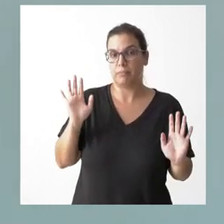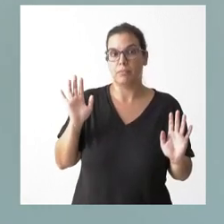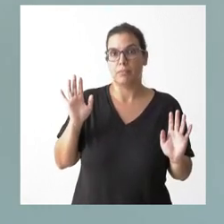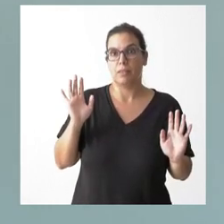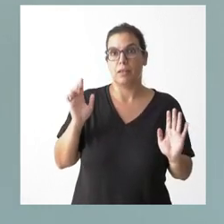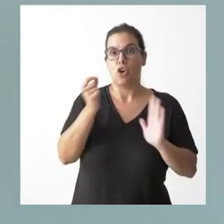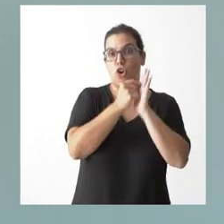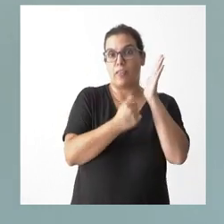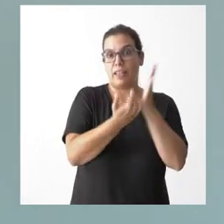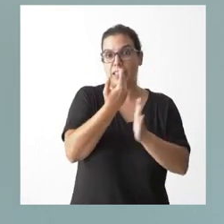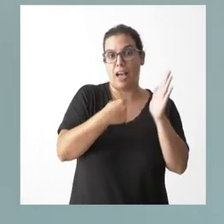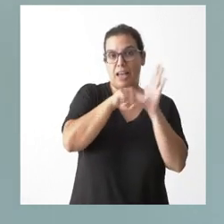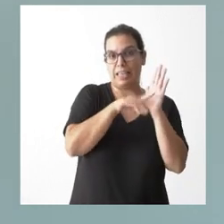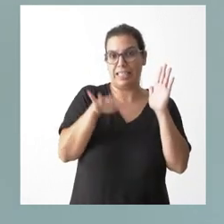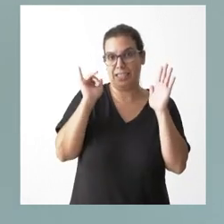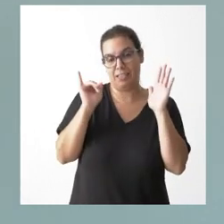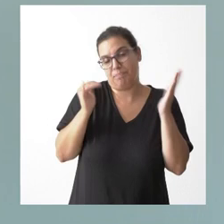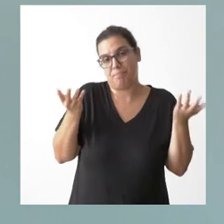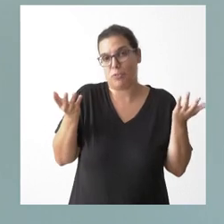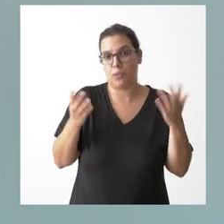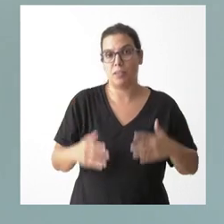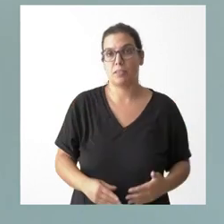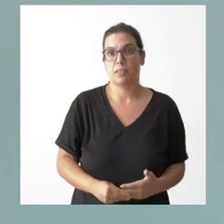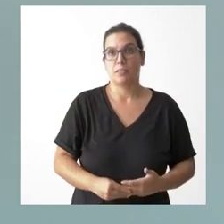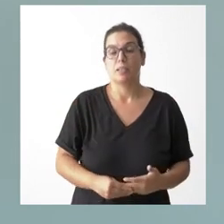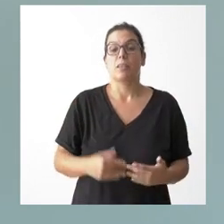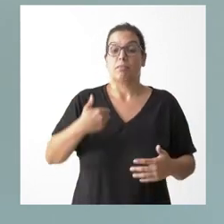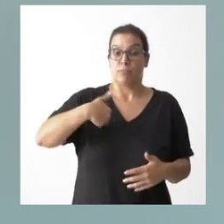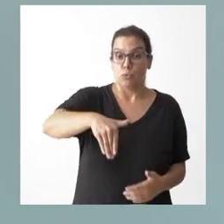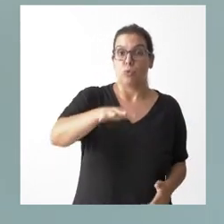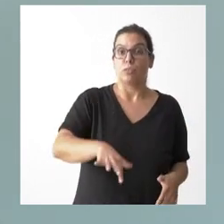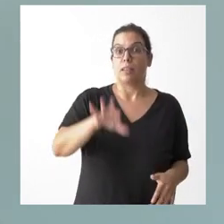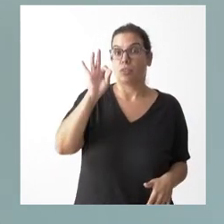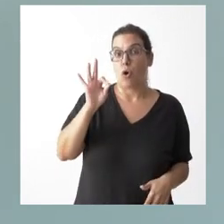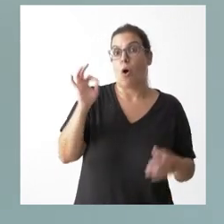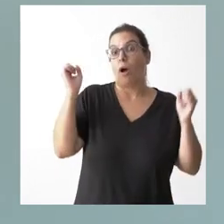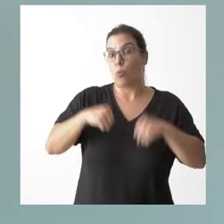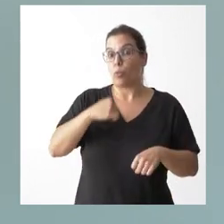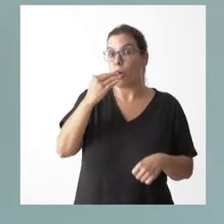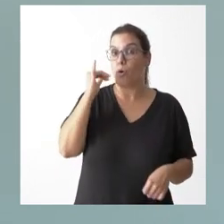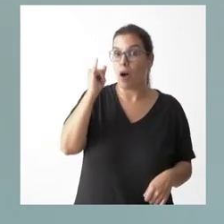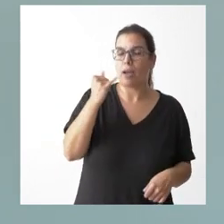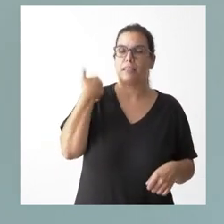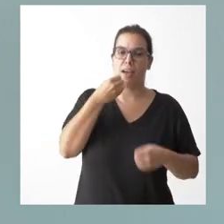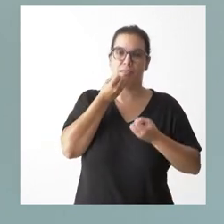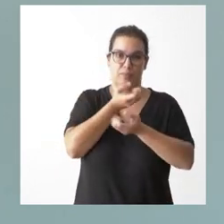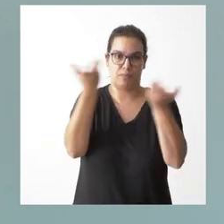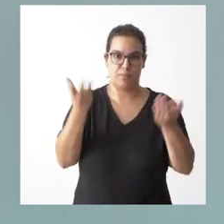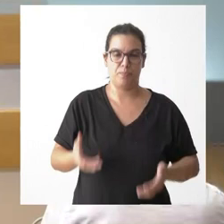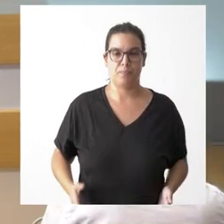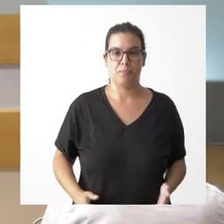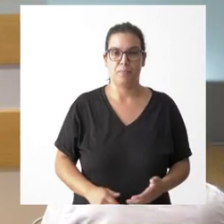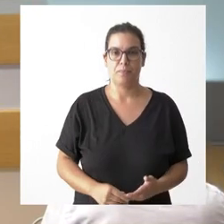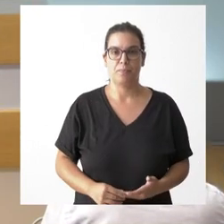orden del día del mencionado Consejo de Gobierno, y cuando tengamos la decisión o el acuerdo al respecto, pues se lo comunicaremos.